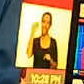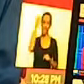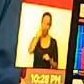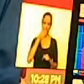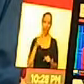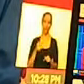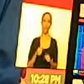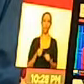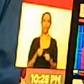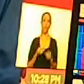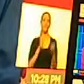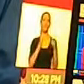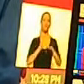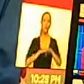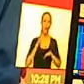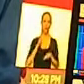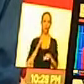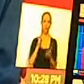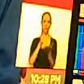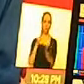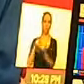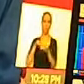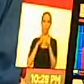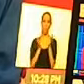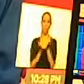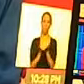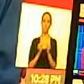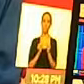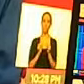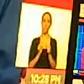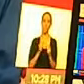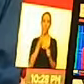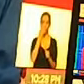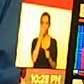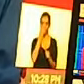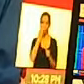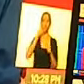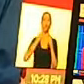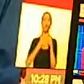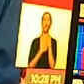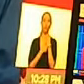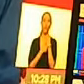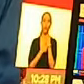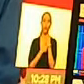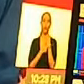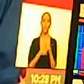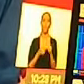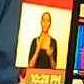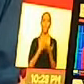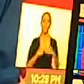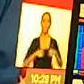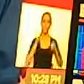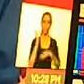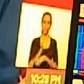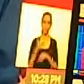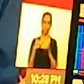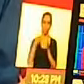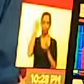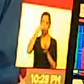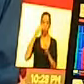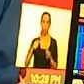los responsables que andan por el mundo siguiendo los pasos del payaso de Guaidó, pidiendo más sanciones en contra de este pueblo y